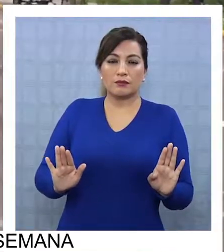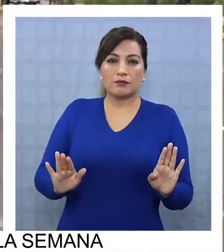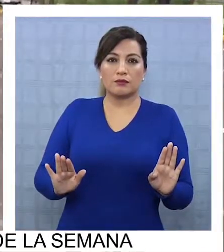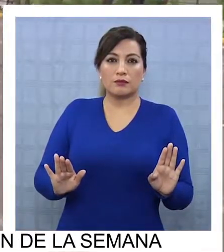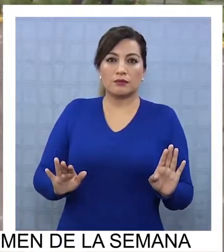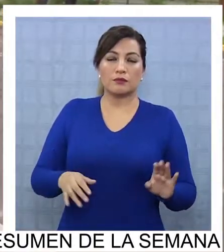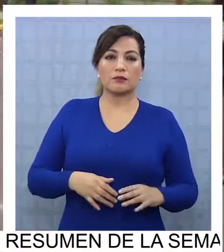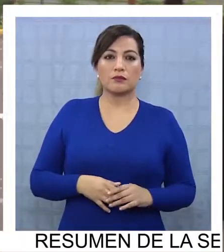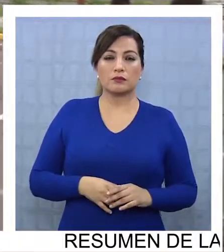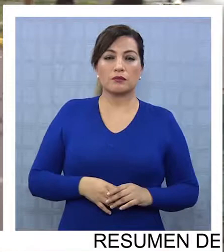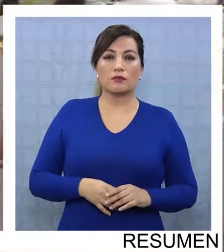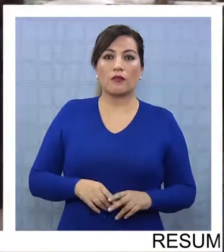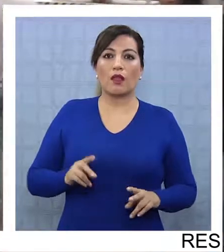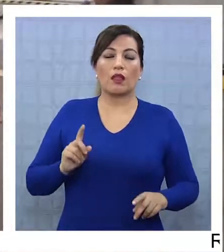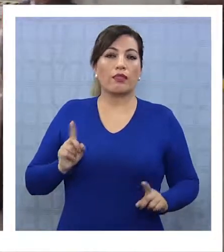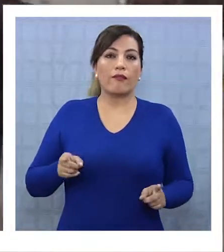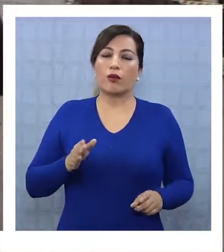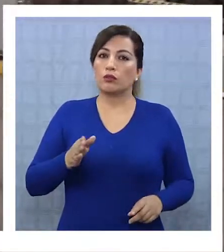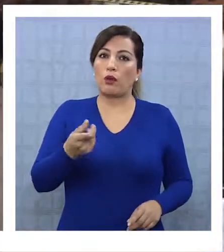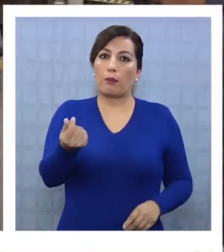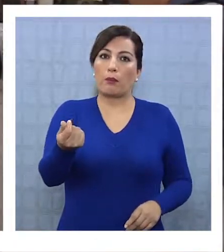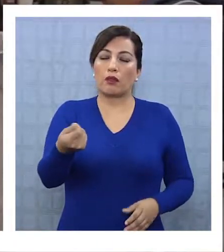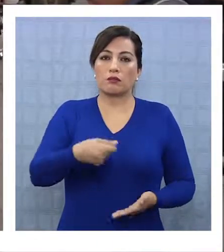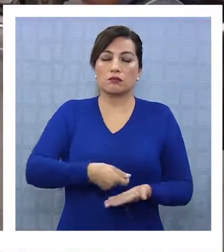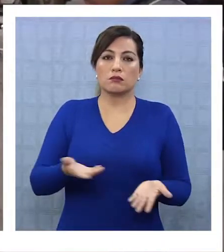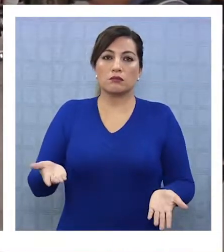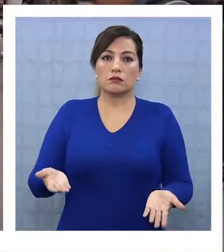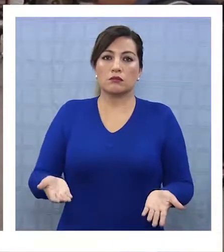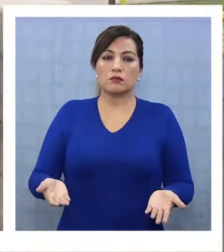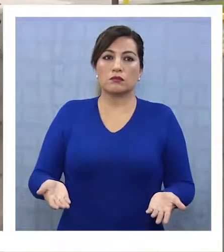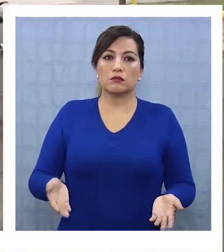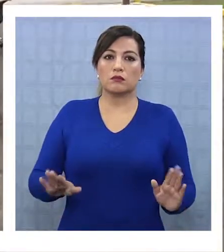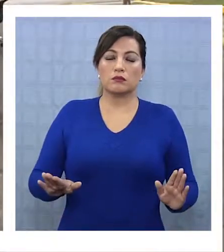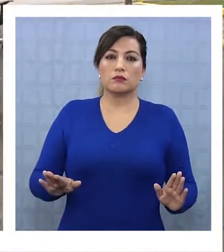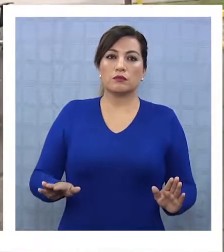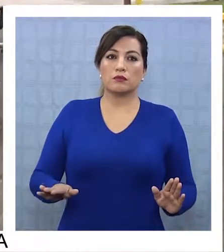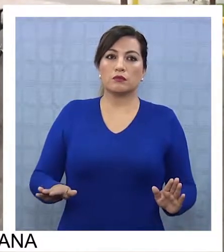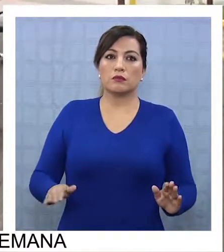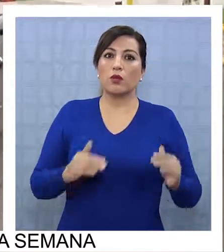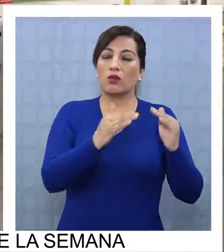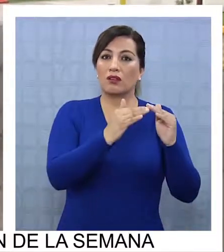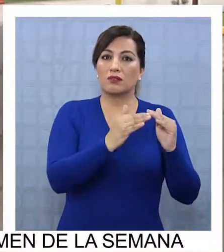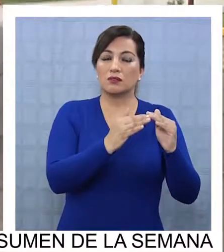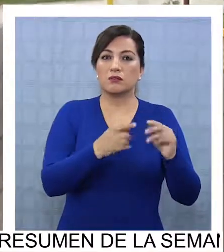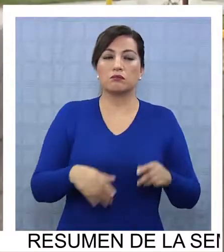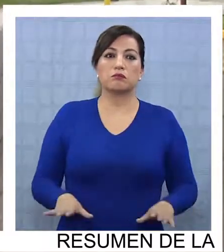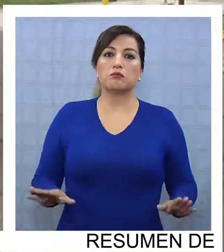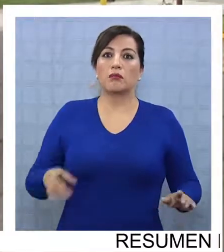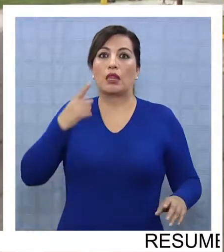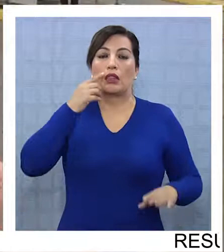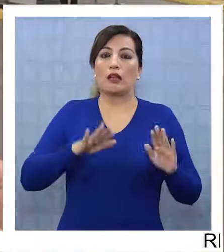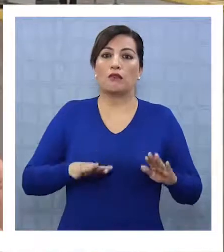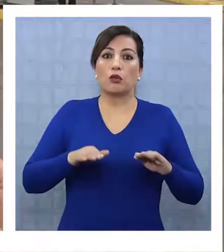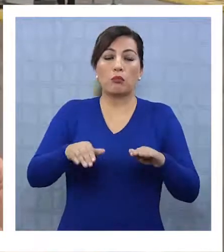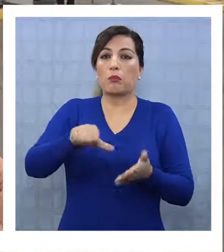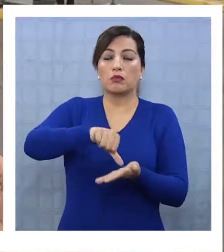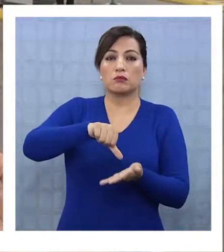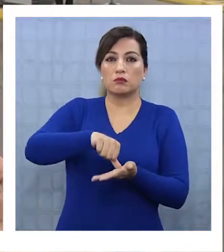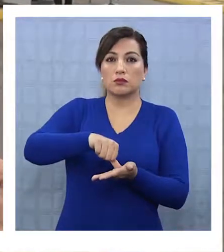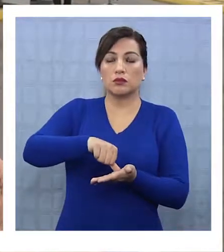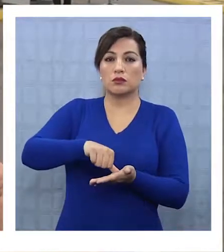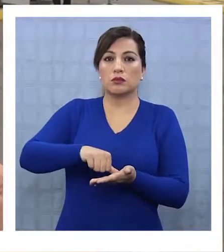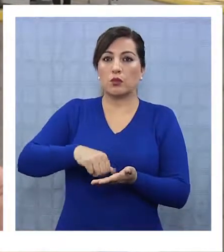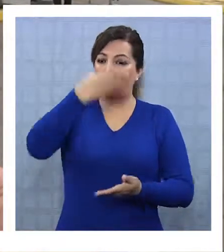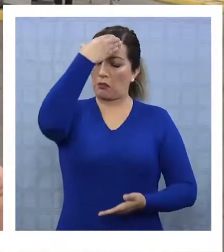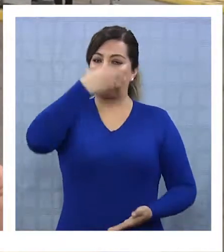sea, si debieran seguir cobrando, pero ya no a través de una caseta, sino que a lo mejor como lo hacen en el